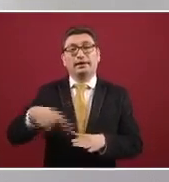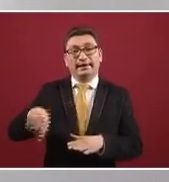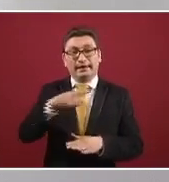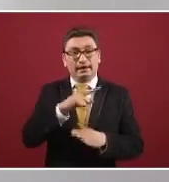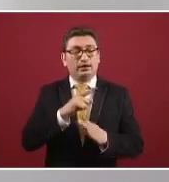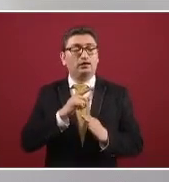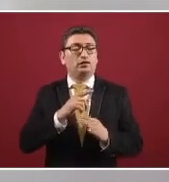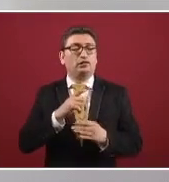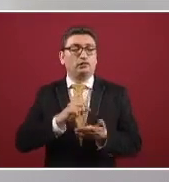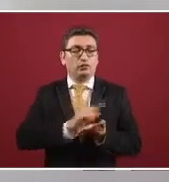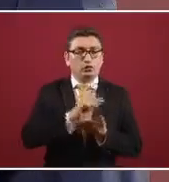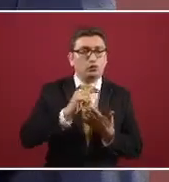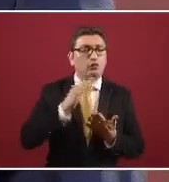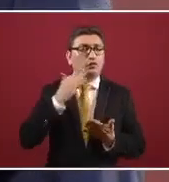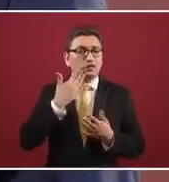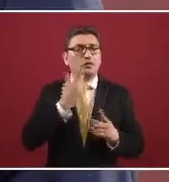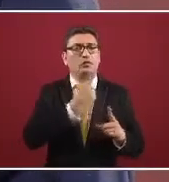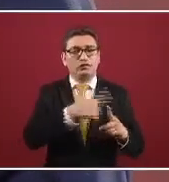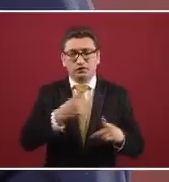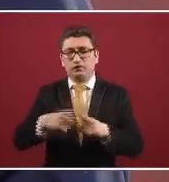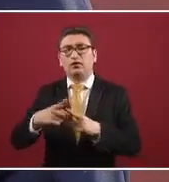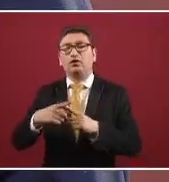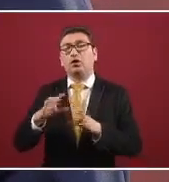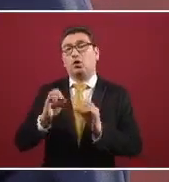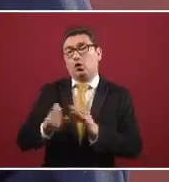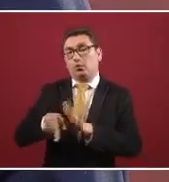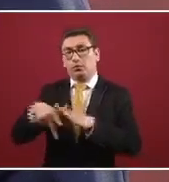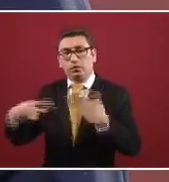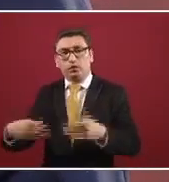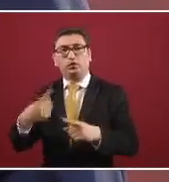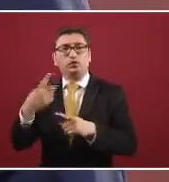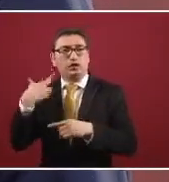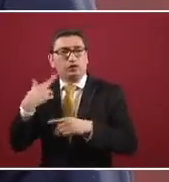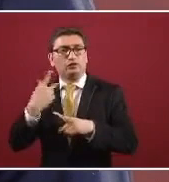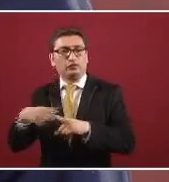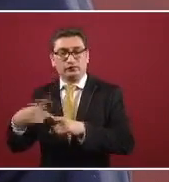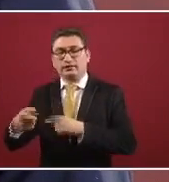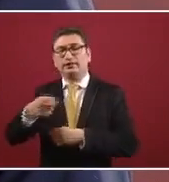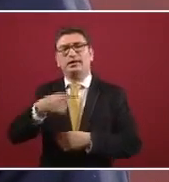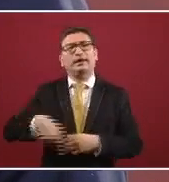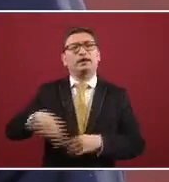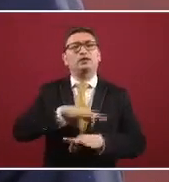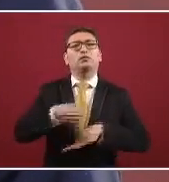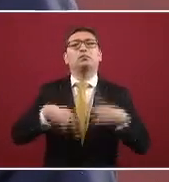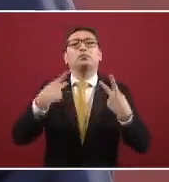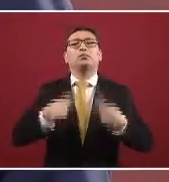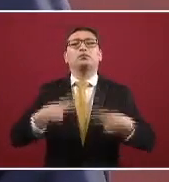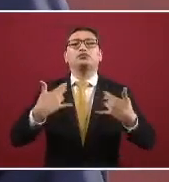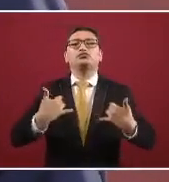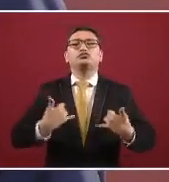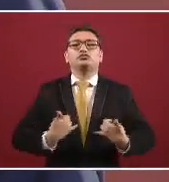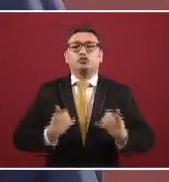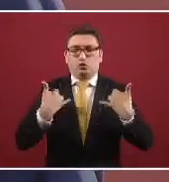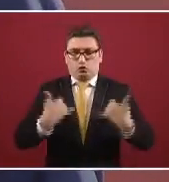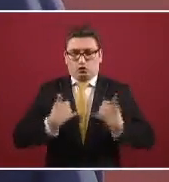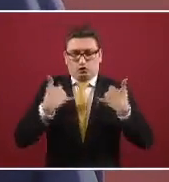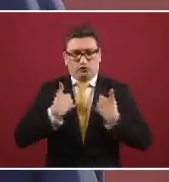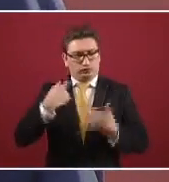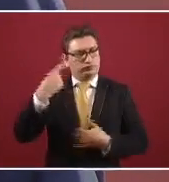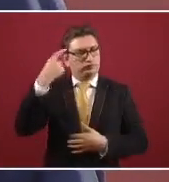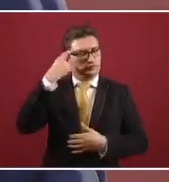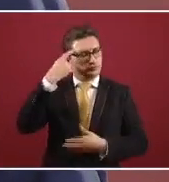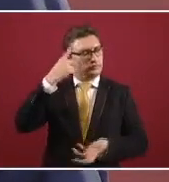convencionales, son gentes jóvenes, ya con una concepción nueva, distinta.